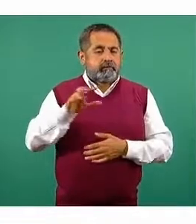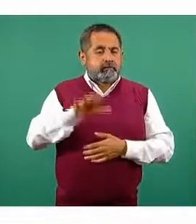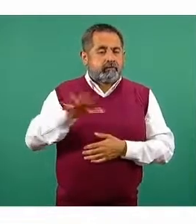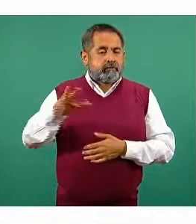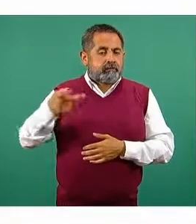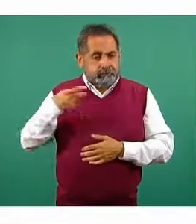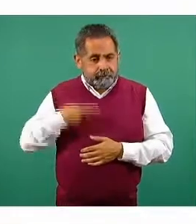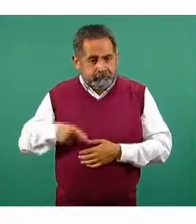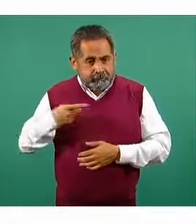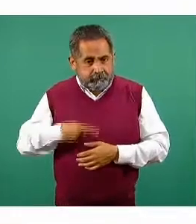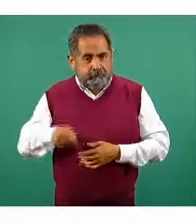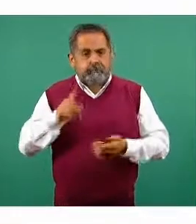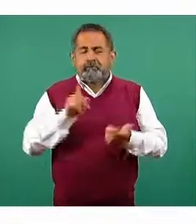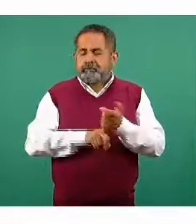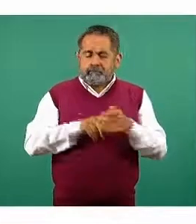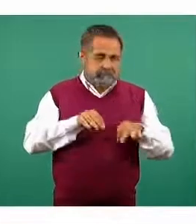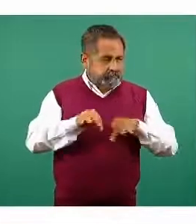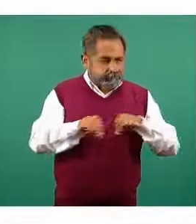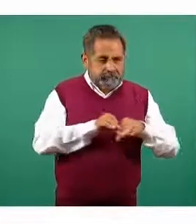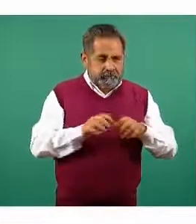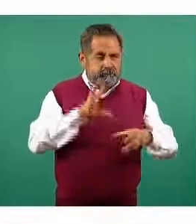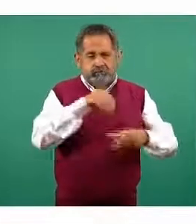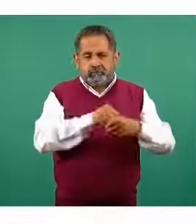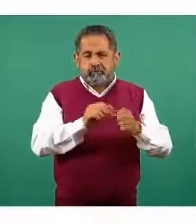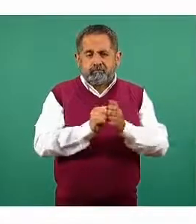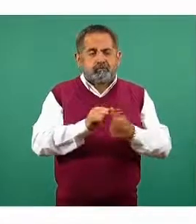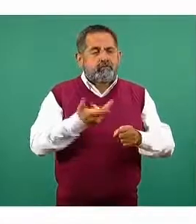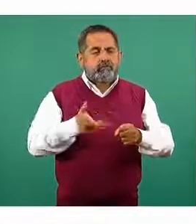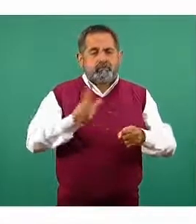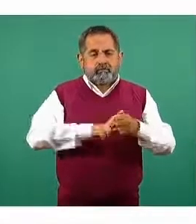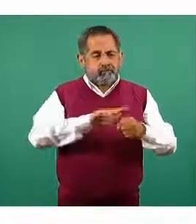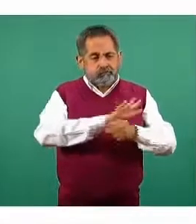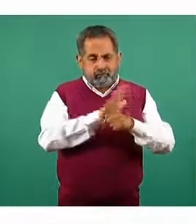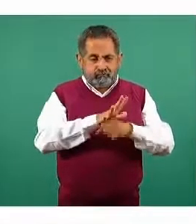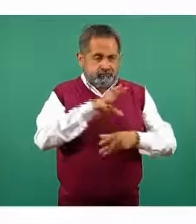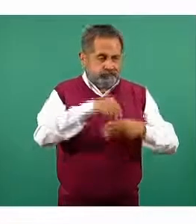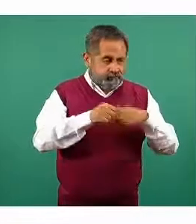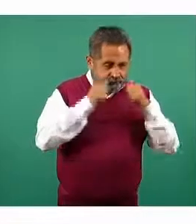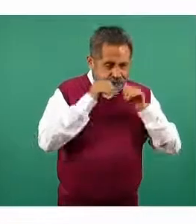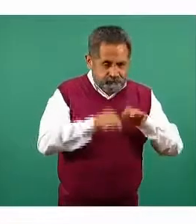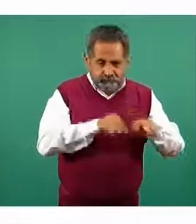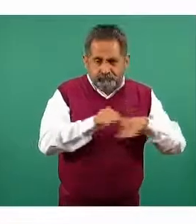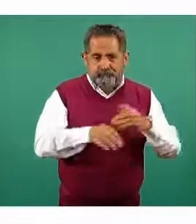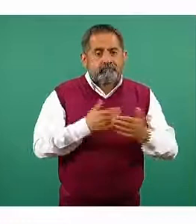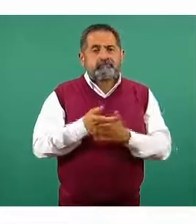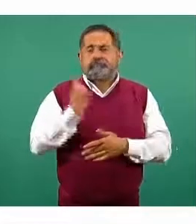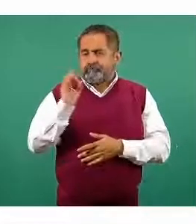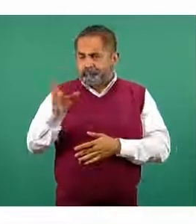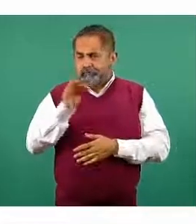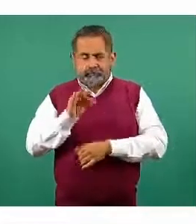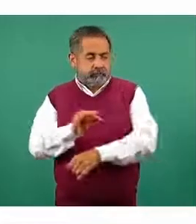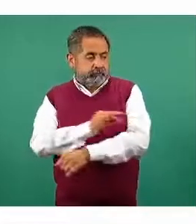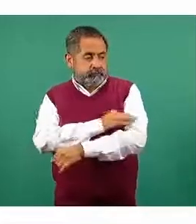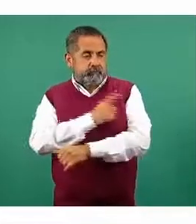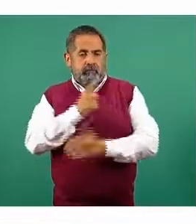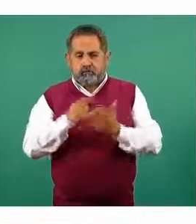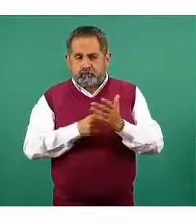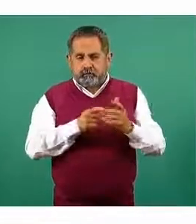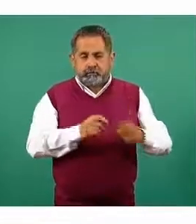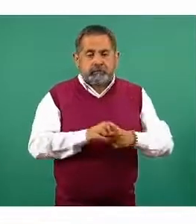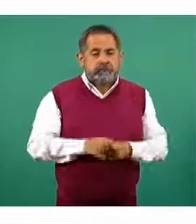973.955 personas que trabajan en el Sistema Nacional de Salud han recibido una vacuna. De estos,